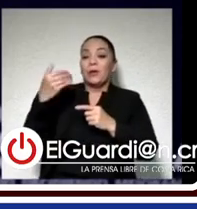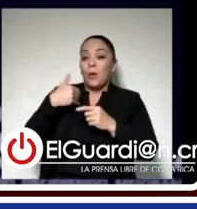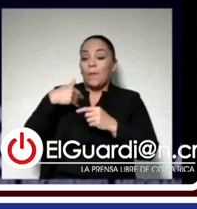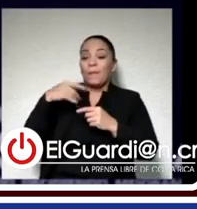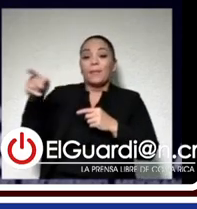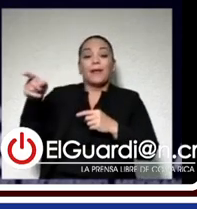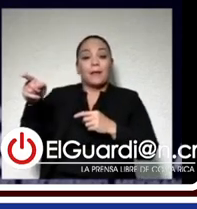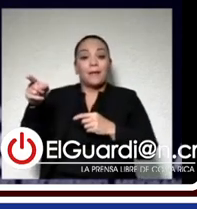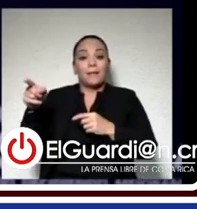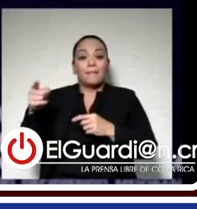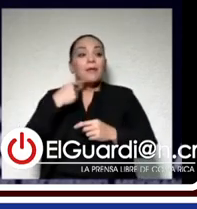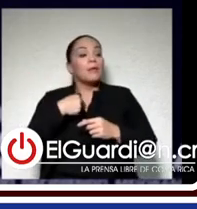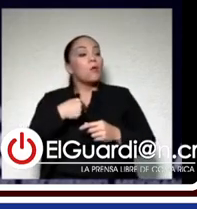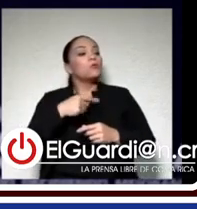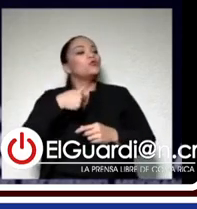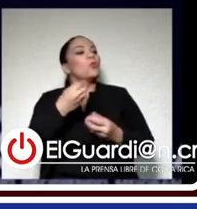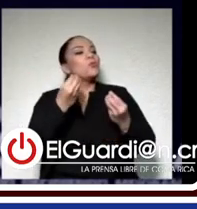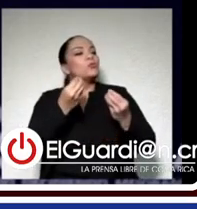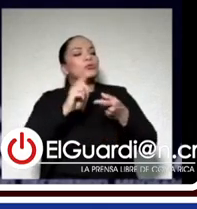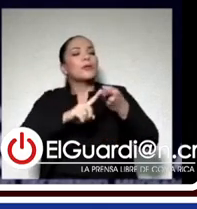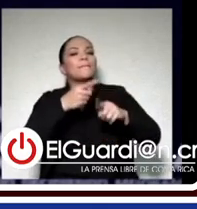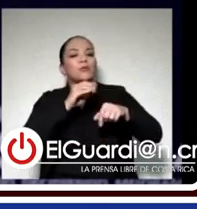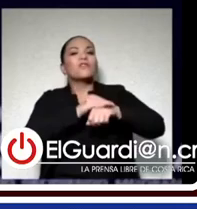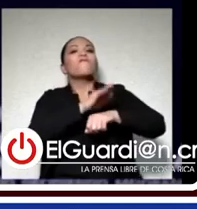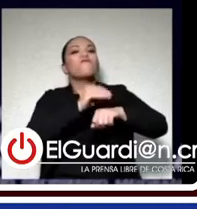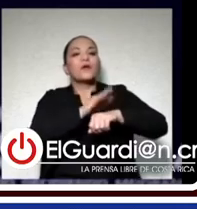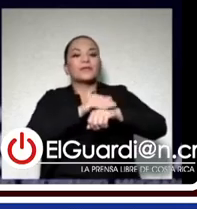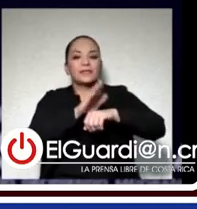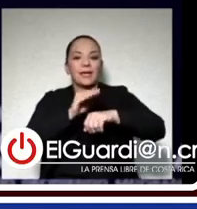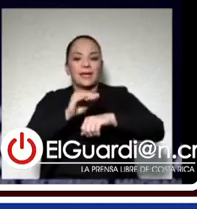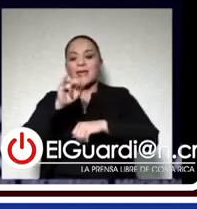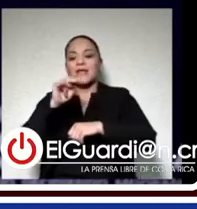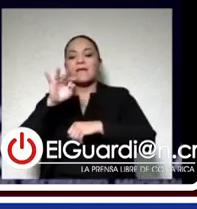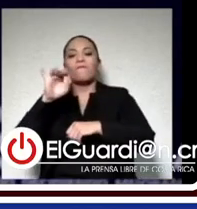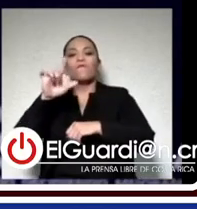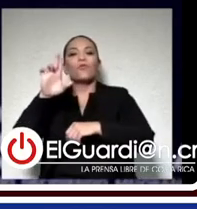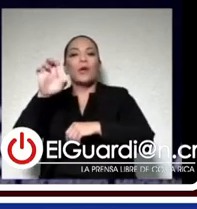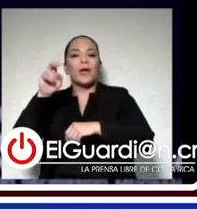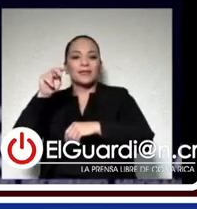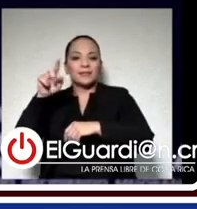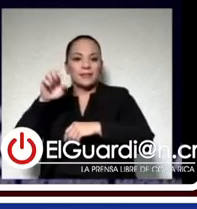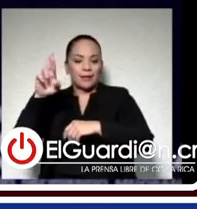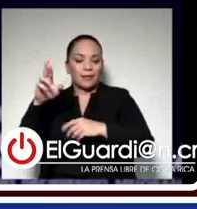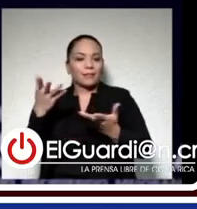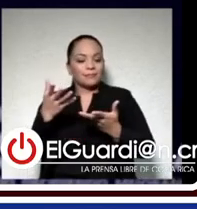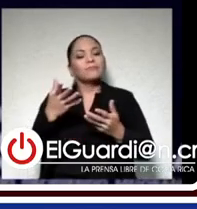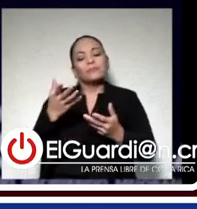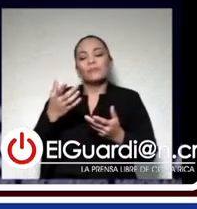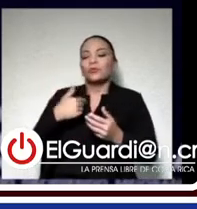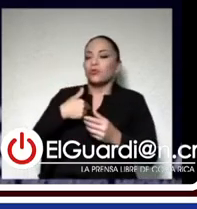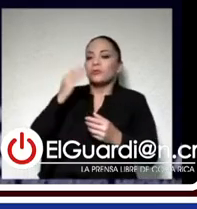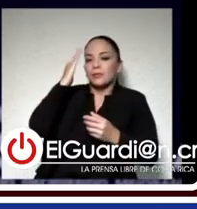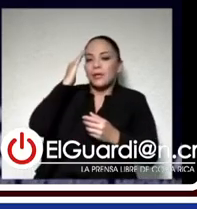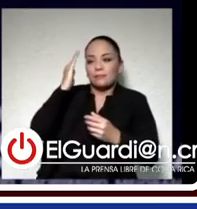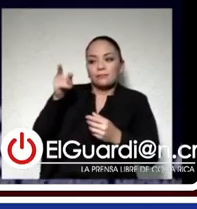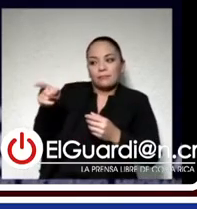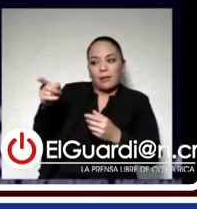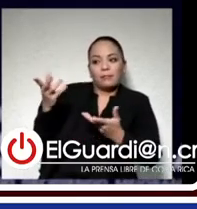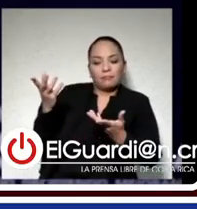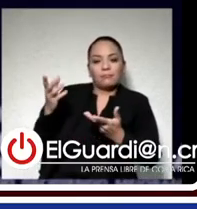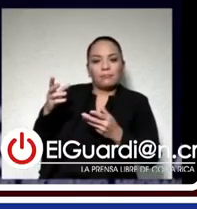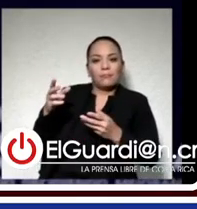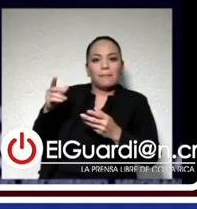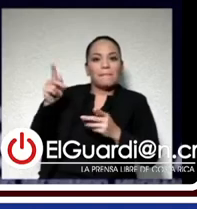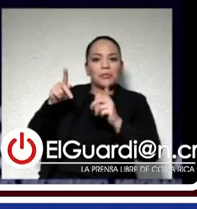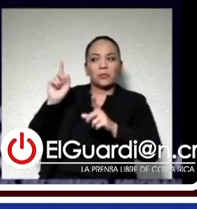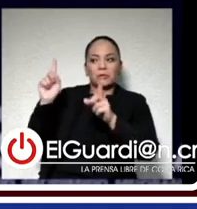amigos influencers, y realmente yo sí lo corroboro, que muchos amigos, muchas personas famosas le comentaban, pues yo creí, y